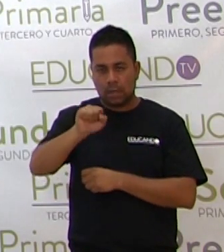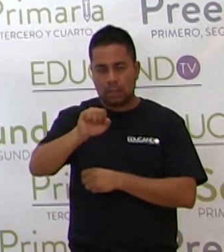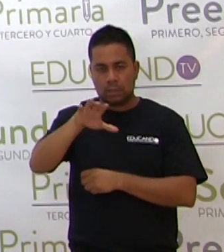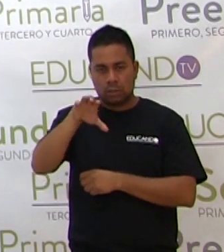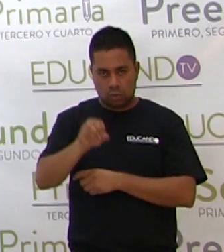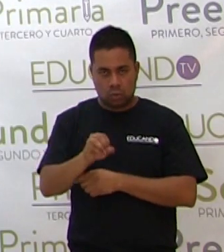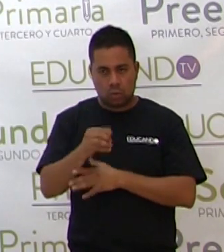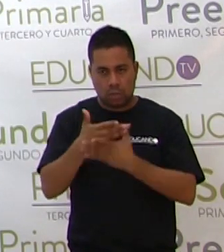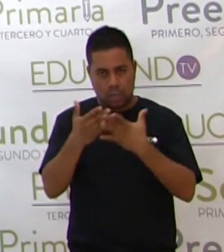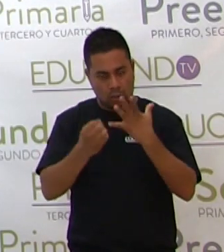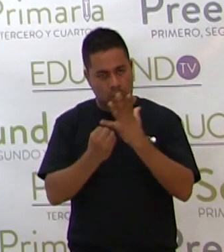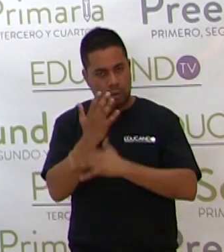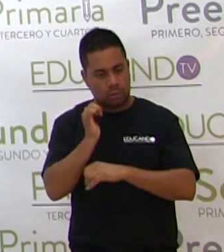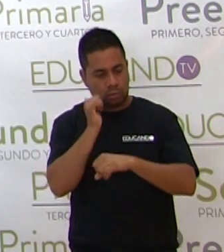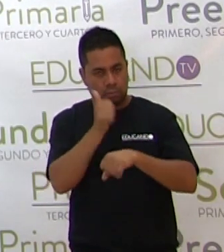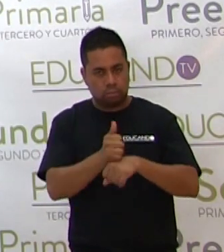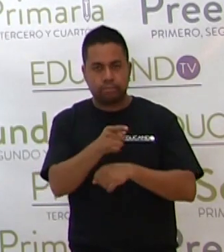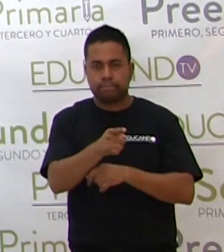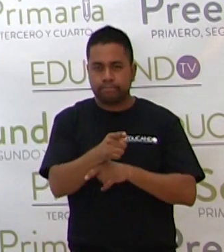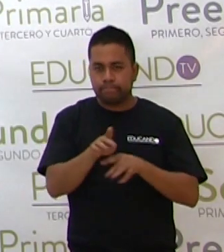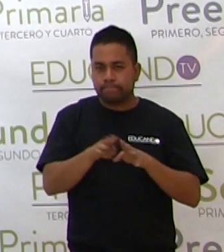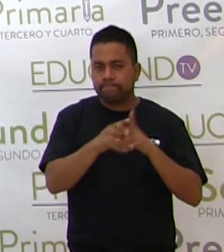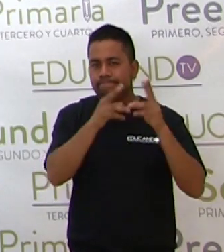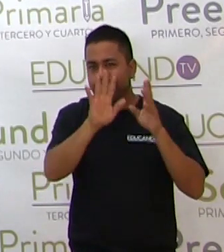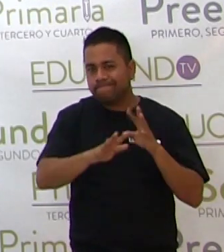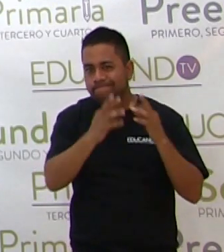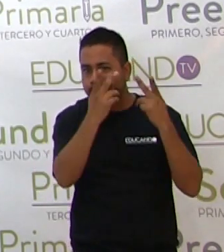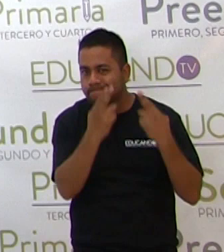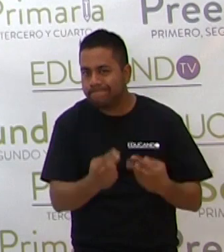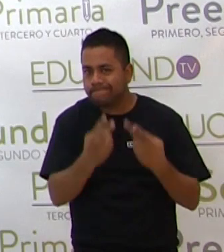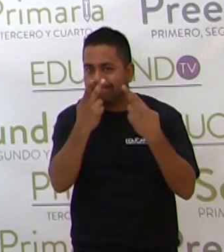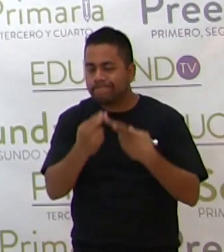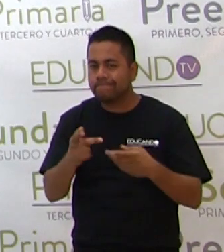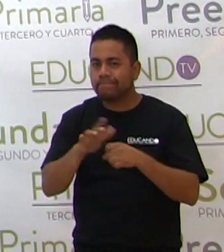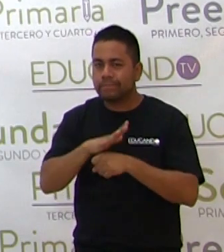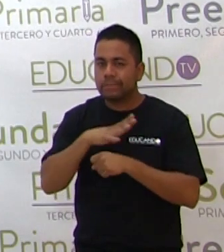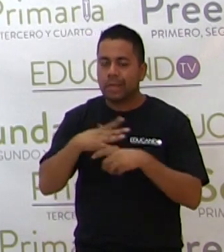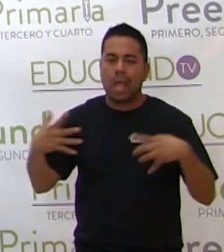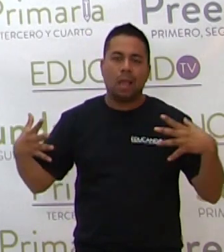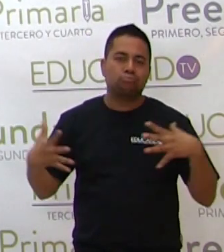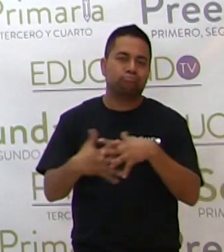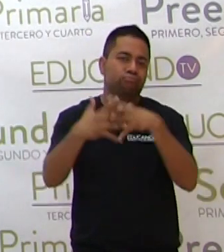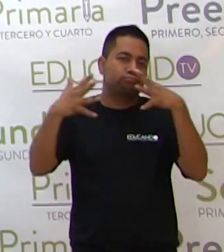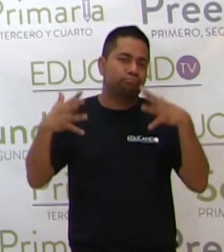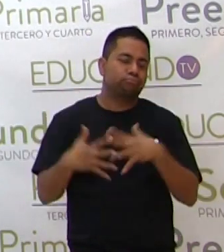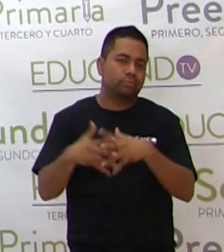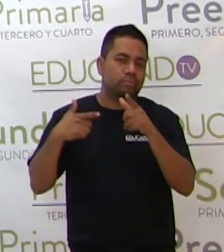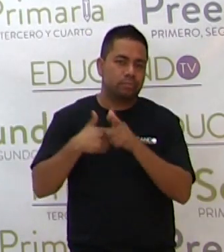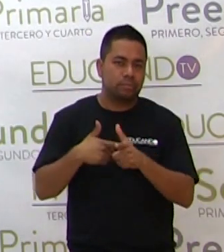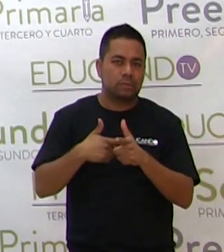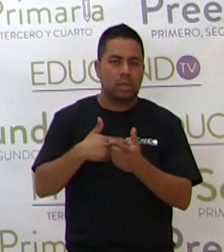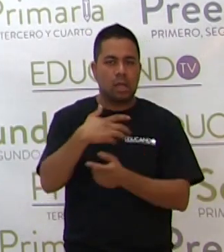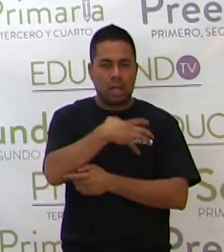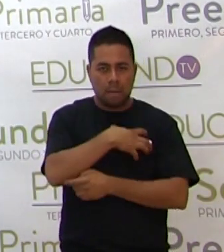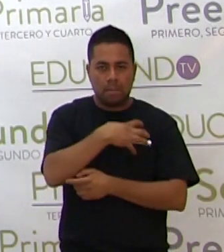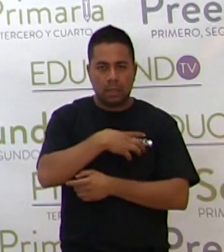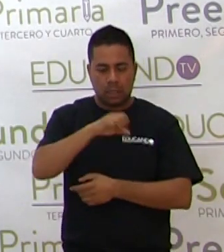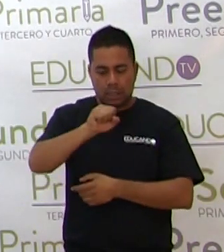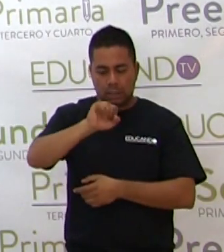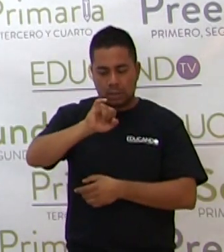damasco actualmente está casi destruida porque está involucrada en una guerra damasco en la capital de siria